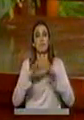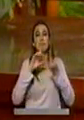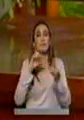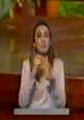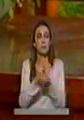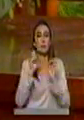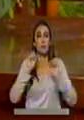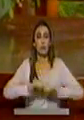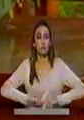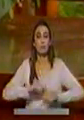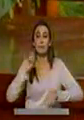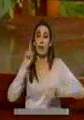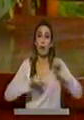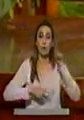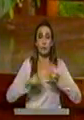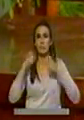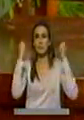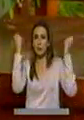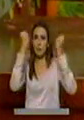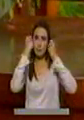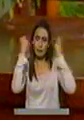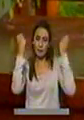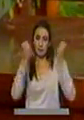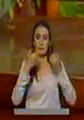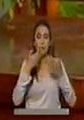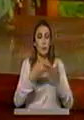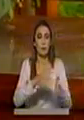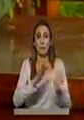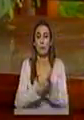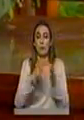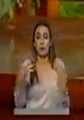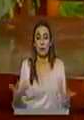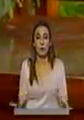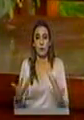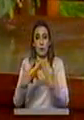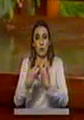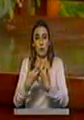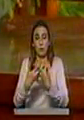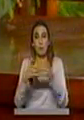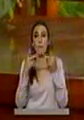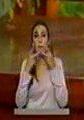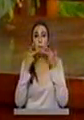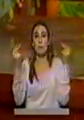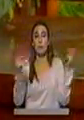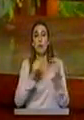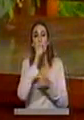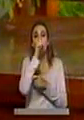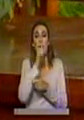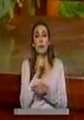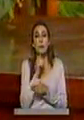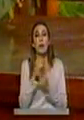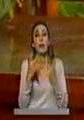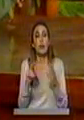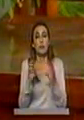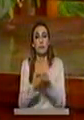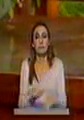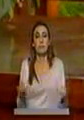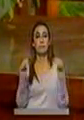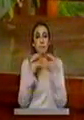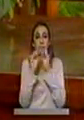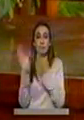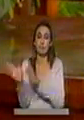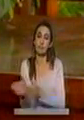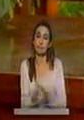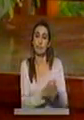sobre todo con algunas campañas, cuando se ha unido el sector público con el privado, es cuando más